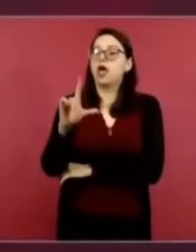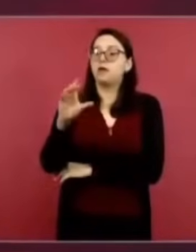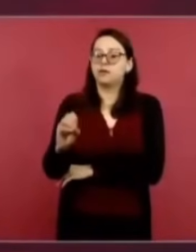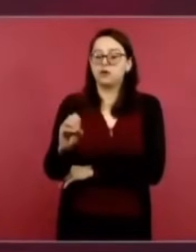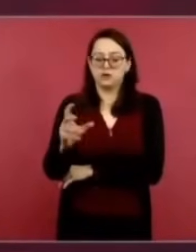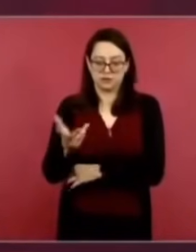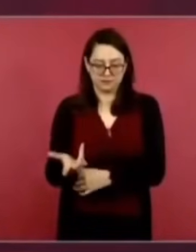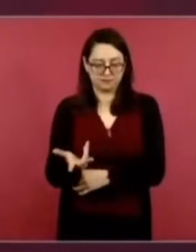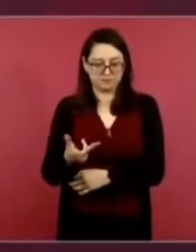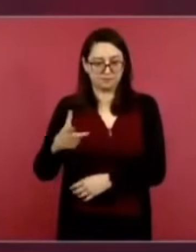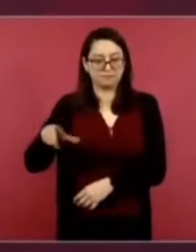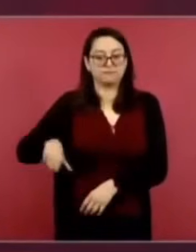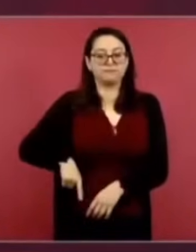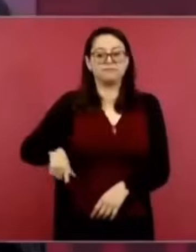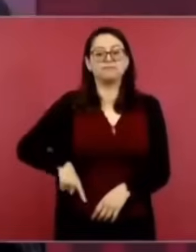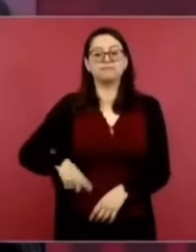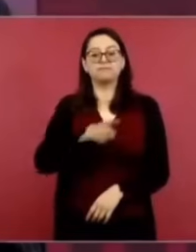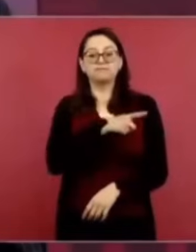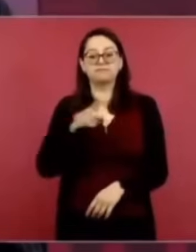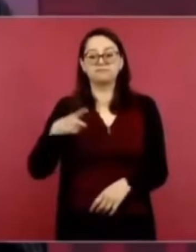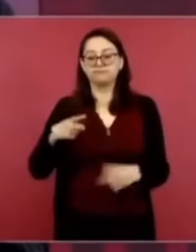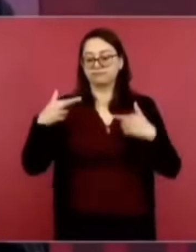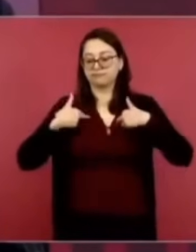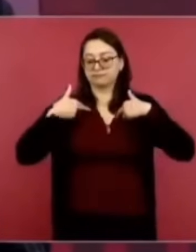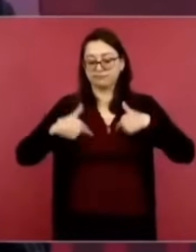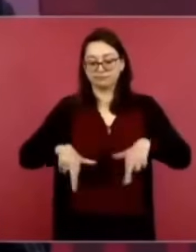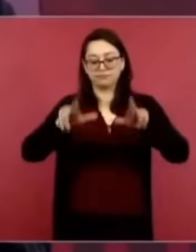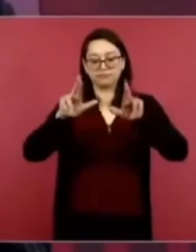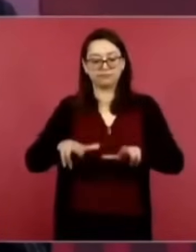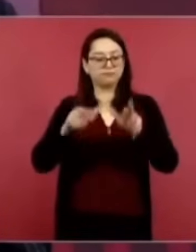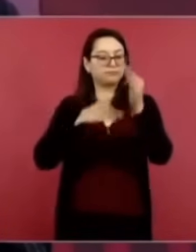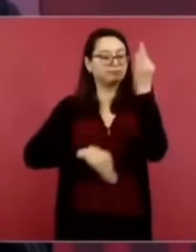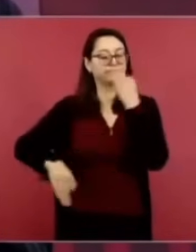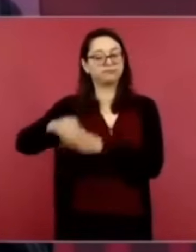a todos, a ricos y a pobres.